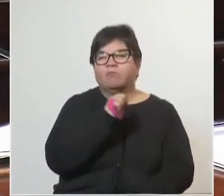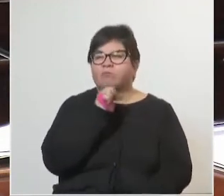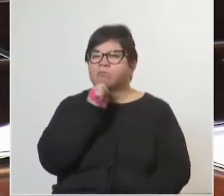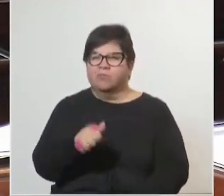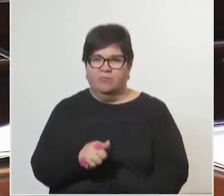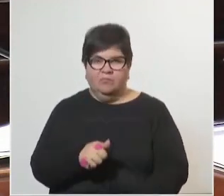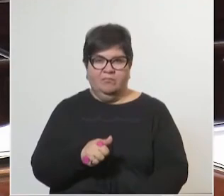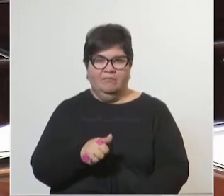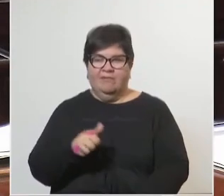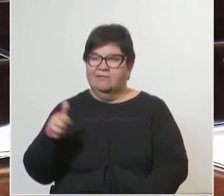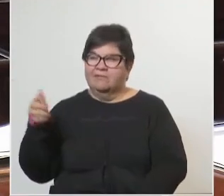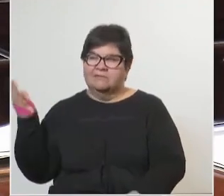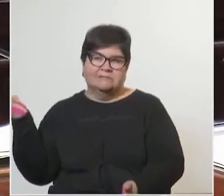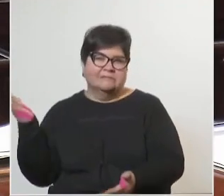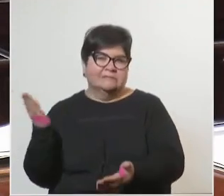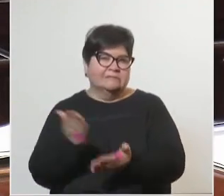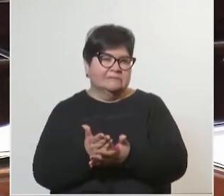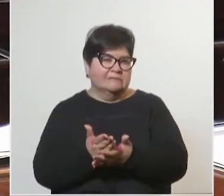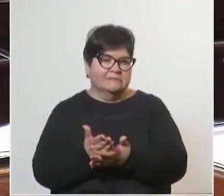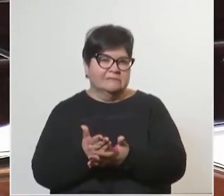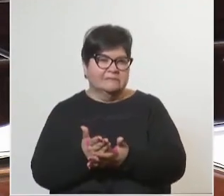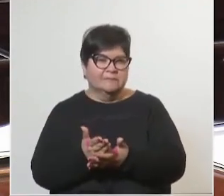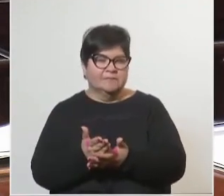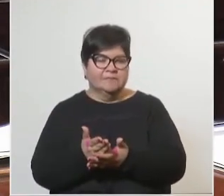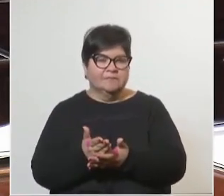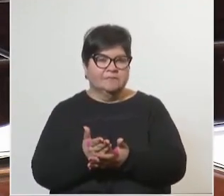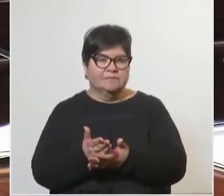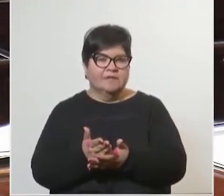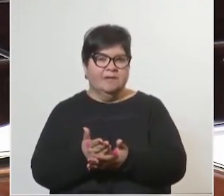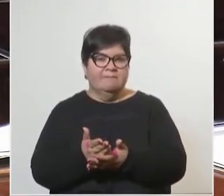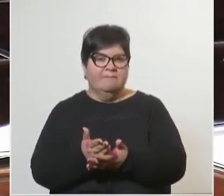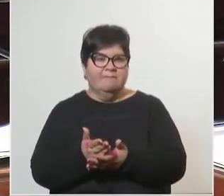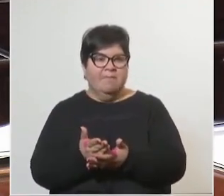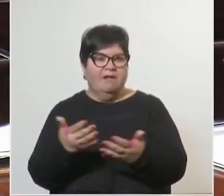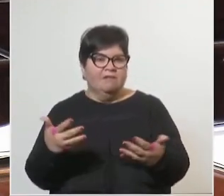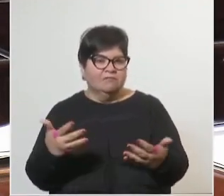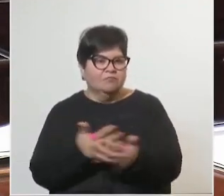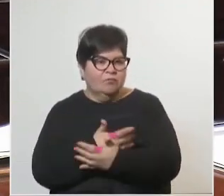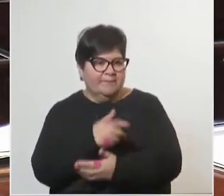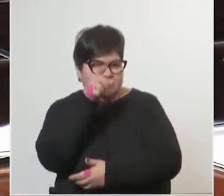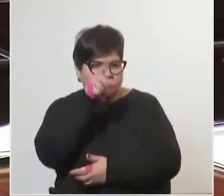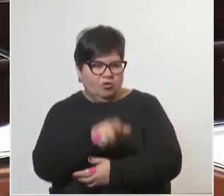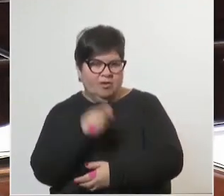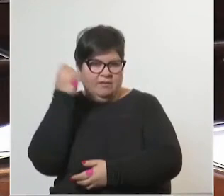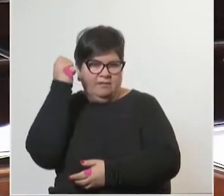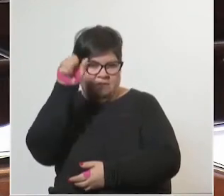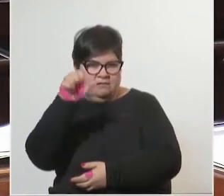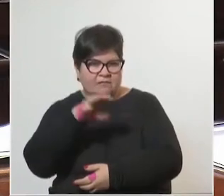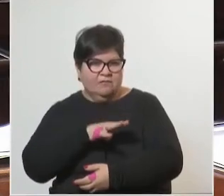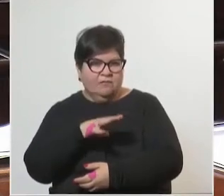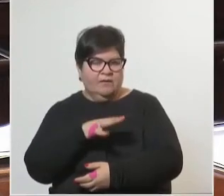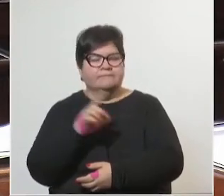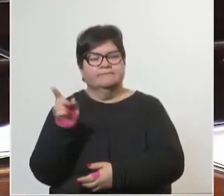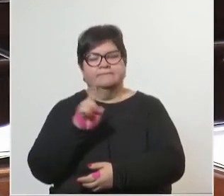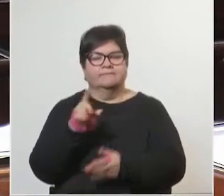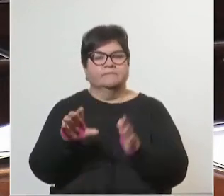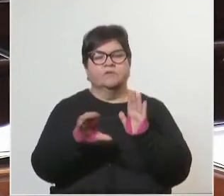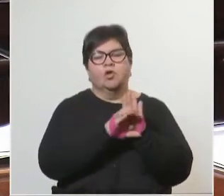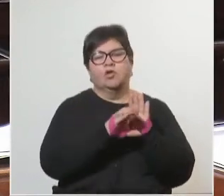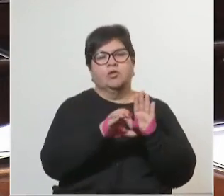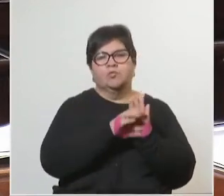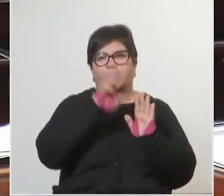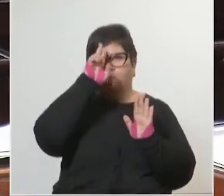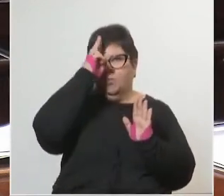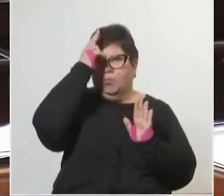para sancionar, para hacer sufrir al que cometió el delito. No, lamentablemente la Constitución